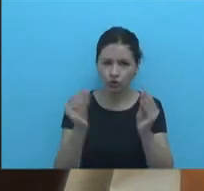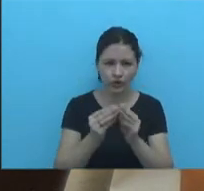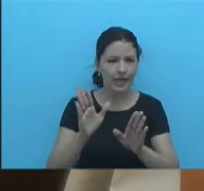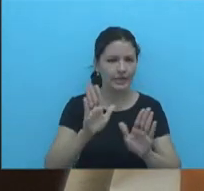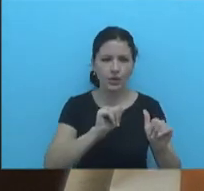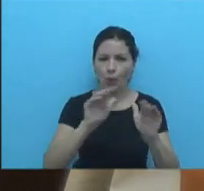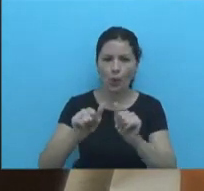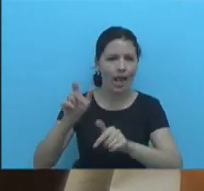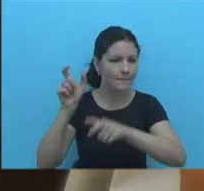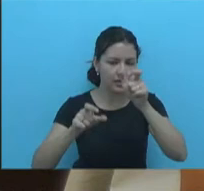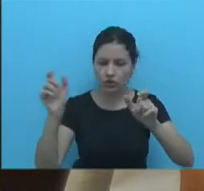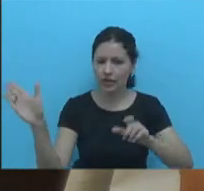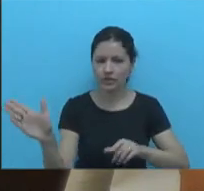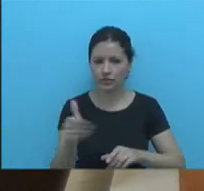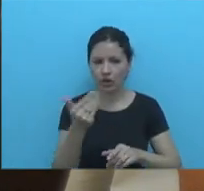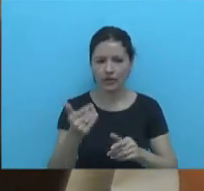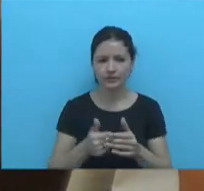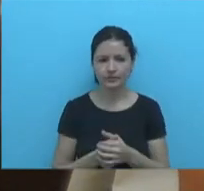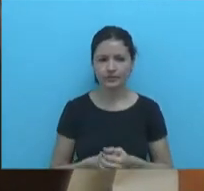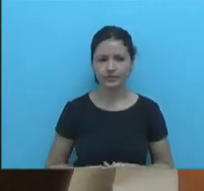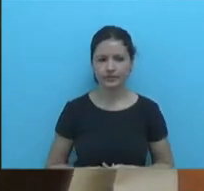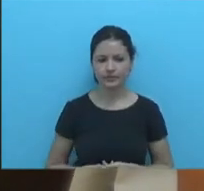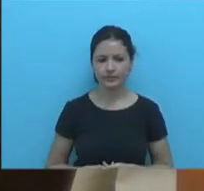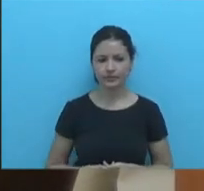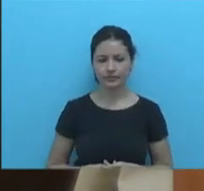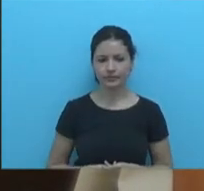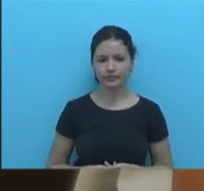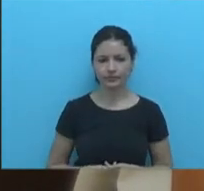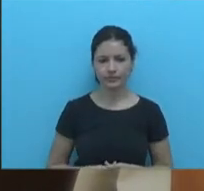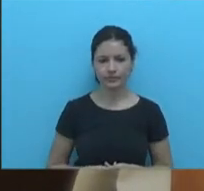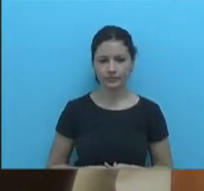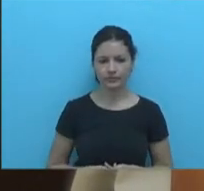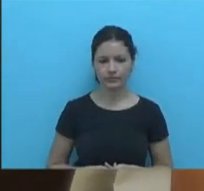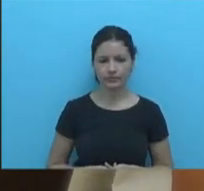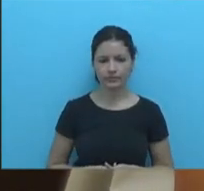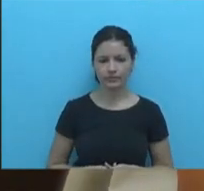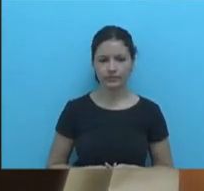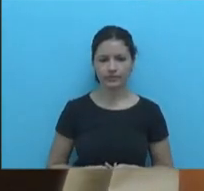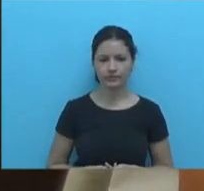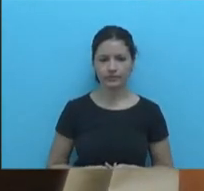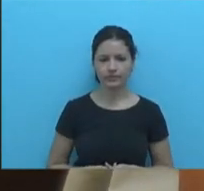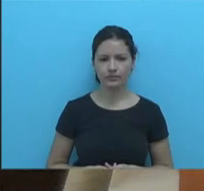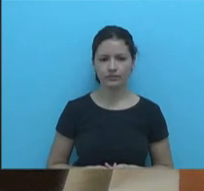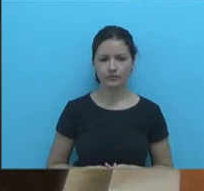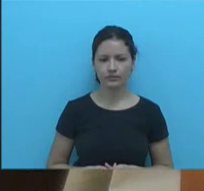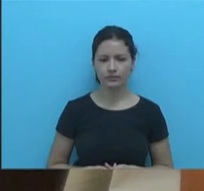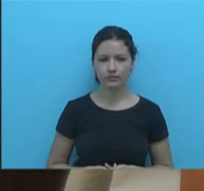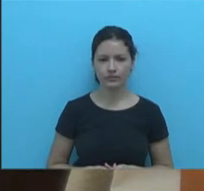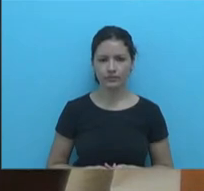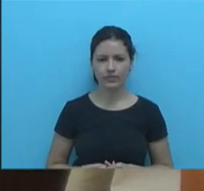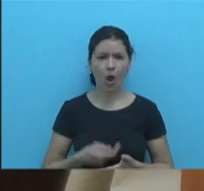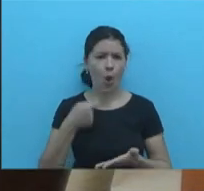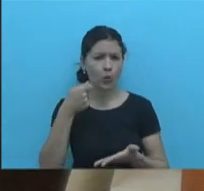ciudadano. Al respecto de lo que dijo la diputada Moyano, no es que se le da un